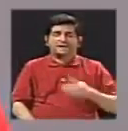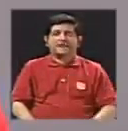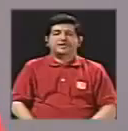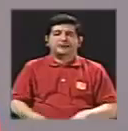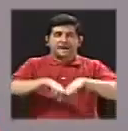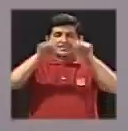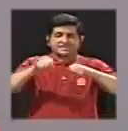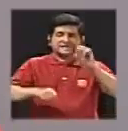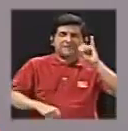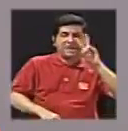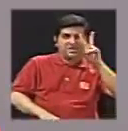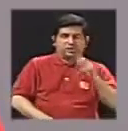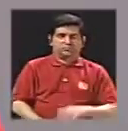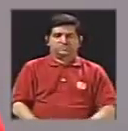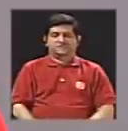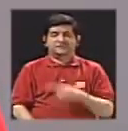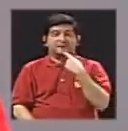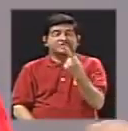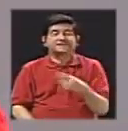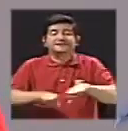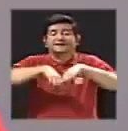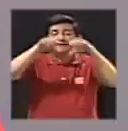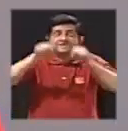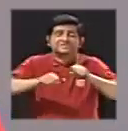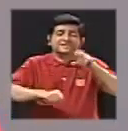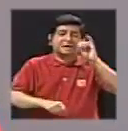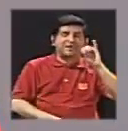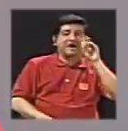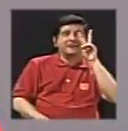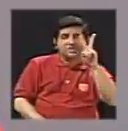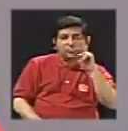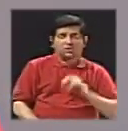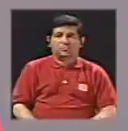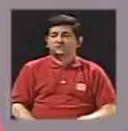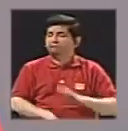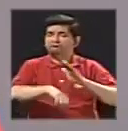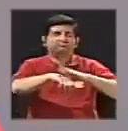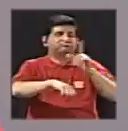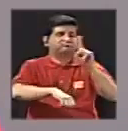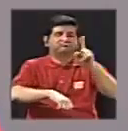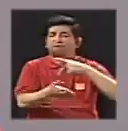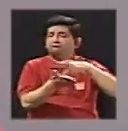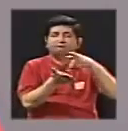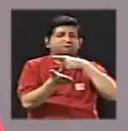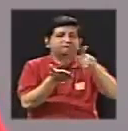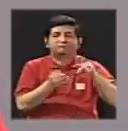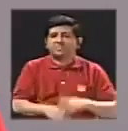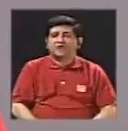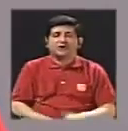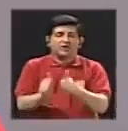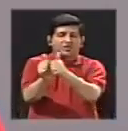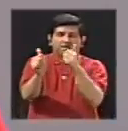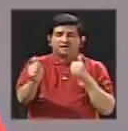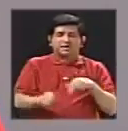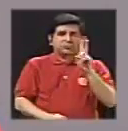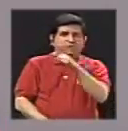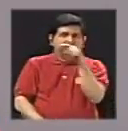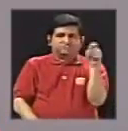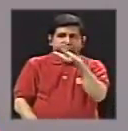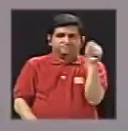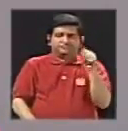por ejemplo, se nos dice que el sistema Integra 2 no permite pagar salarios atrasados de más de